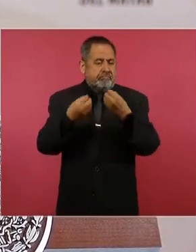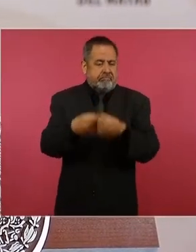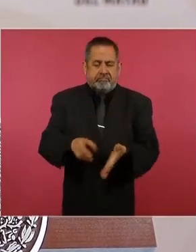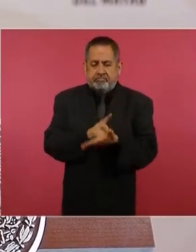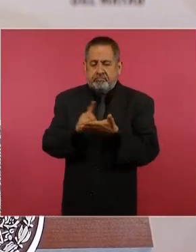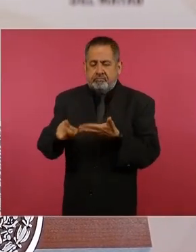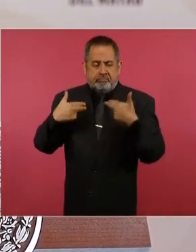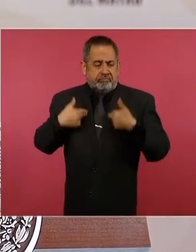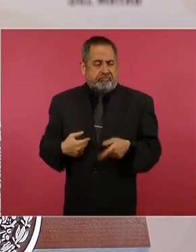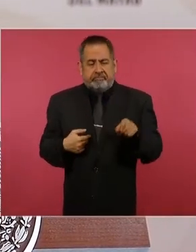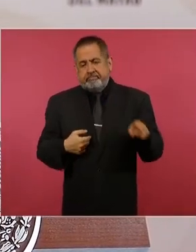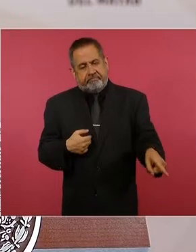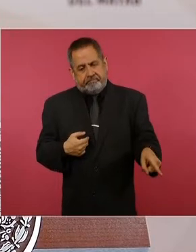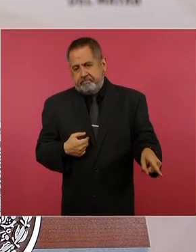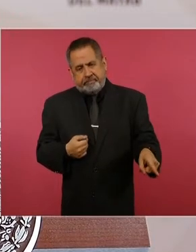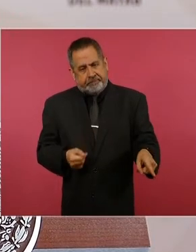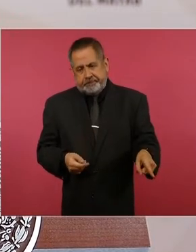humanos.